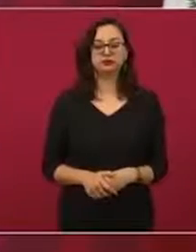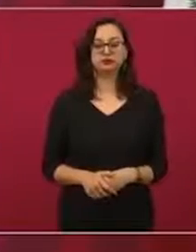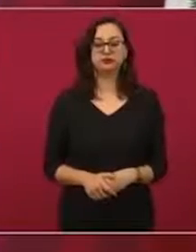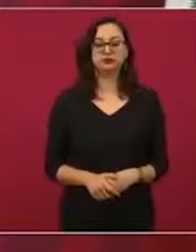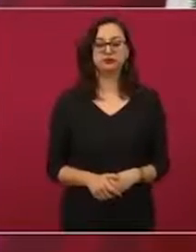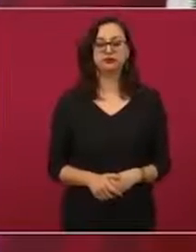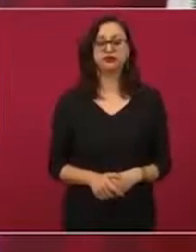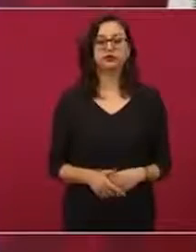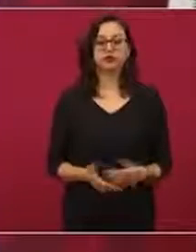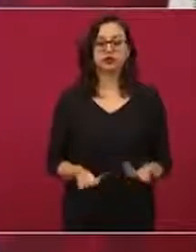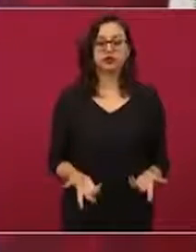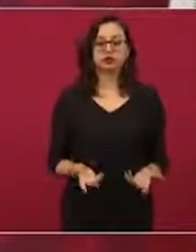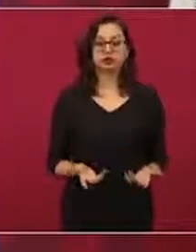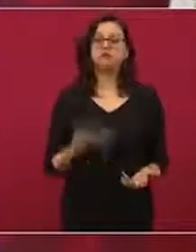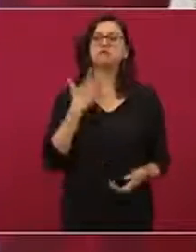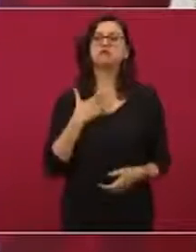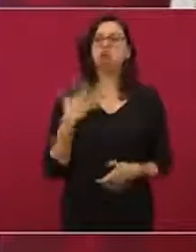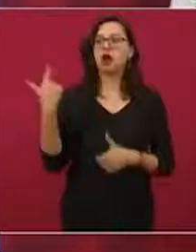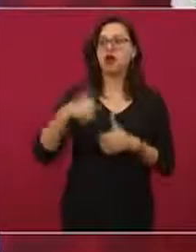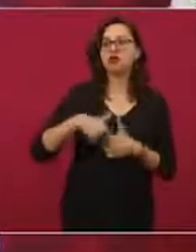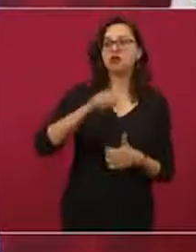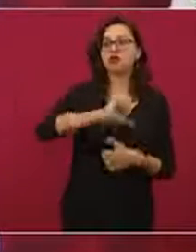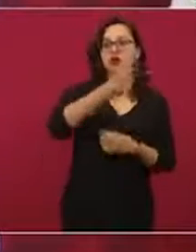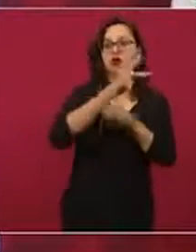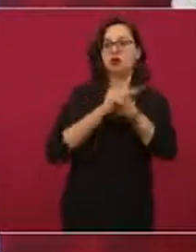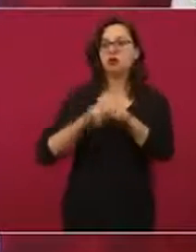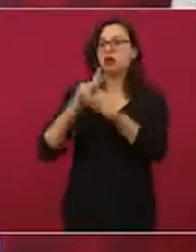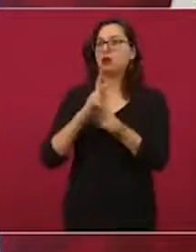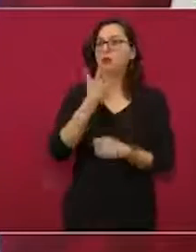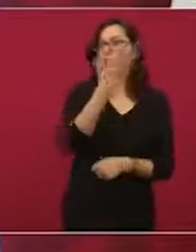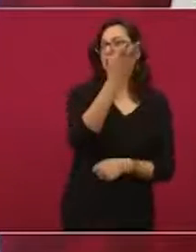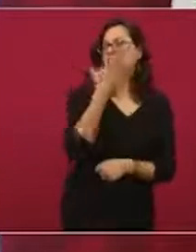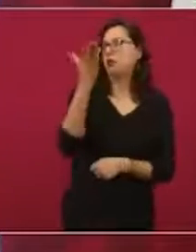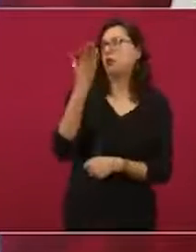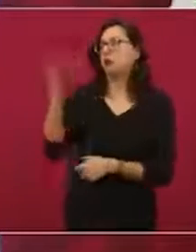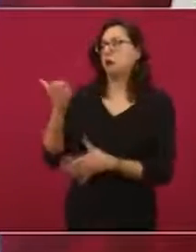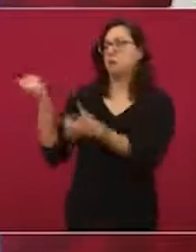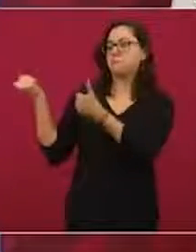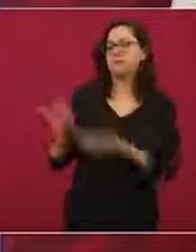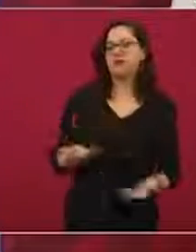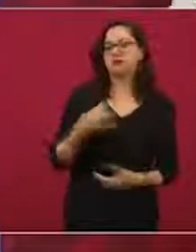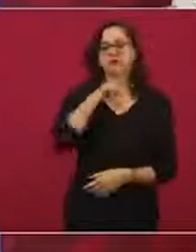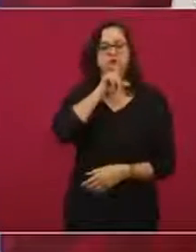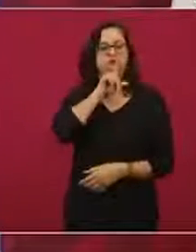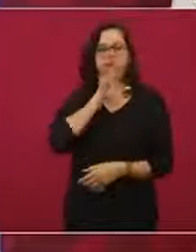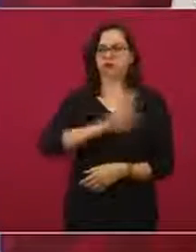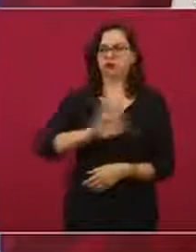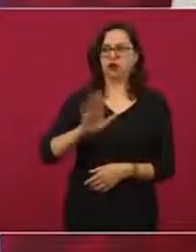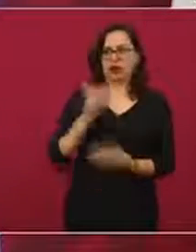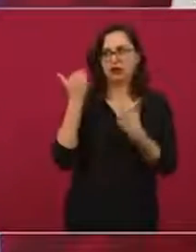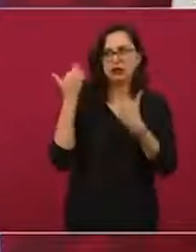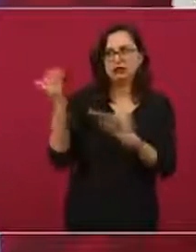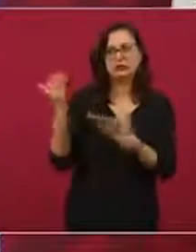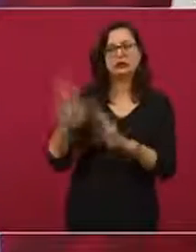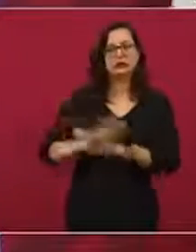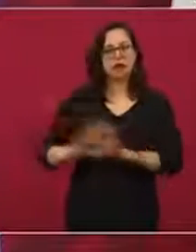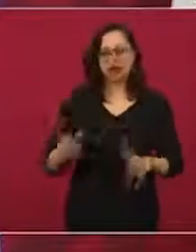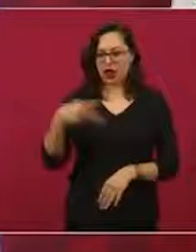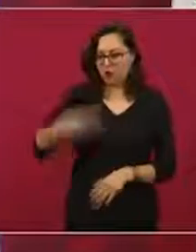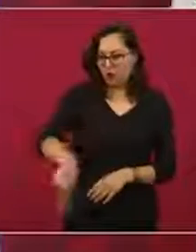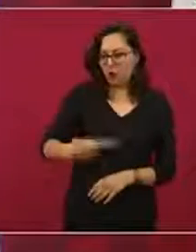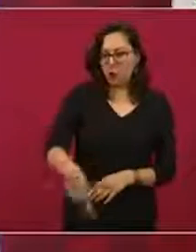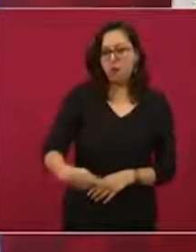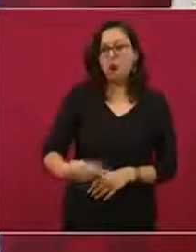y garantizar, porque esa sí es la agenda del año, que no aumenten los precios de los